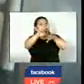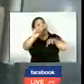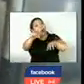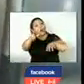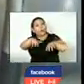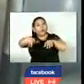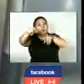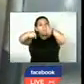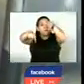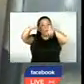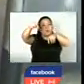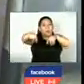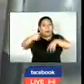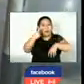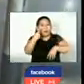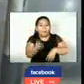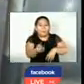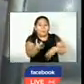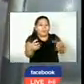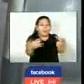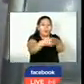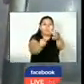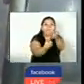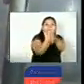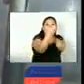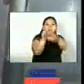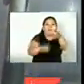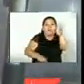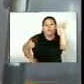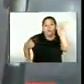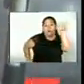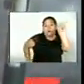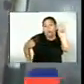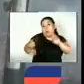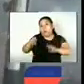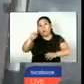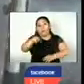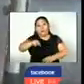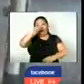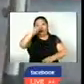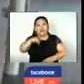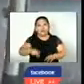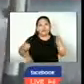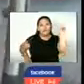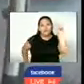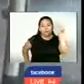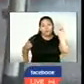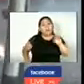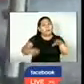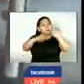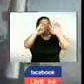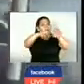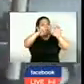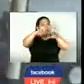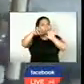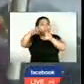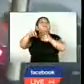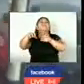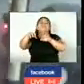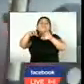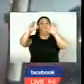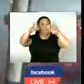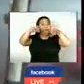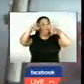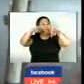sobre el Picacho, la zona del Boquerón y el área norte de la zona metropolitana de San Salvador. Estas lluvias se van a mantener por los